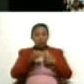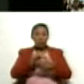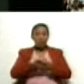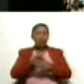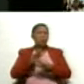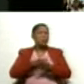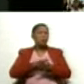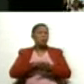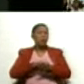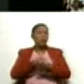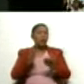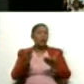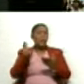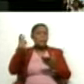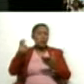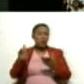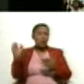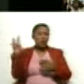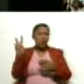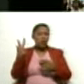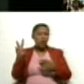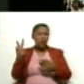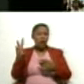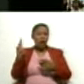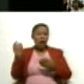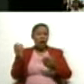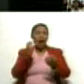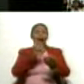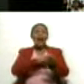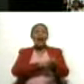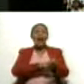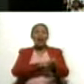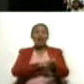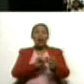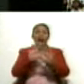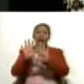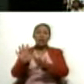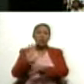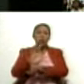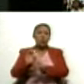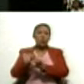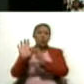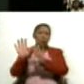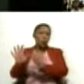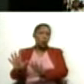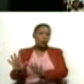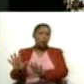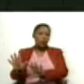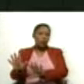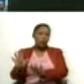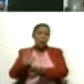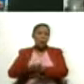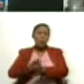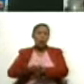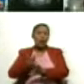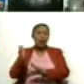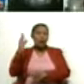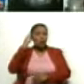porque el venezolano es como es, porque fuimos capaces, porque Simón Bolívar es de